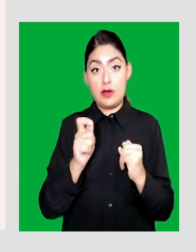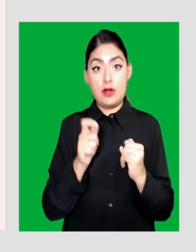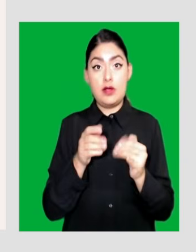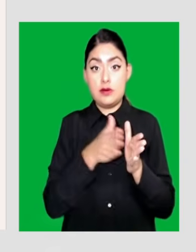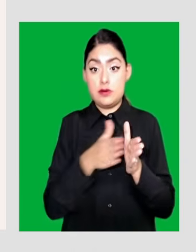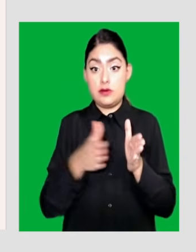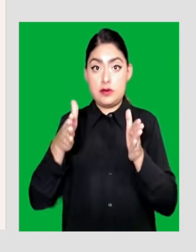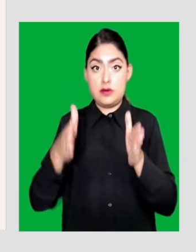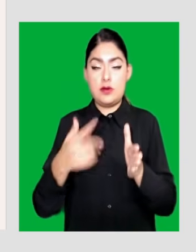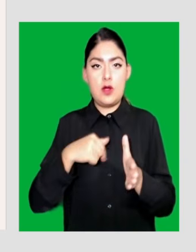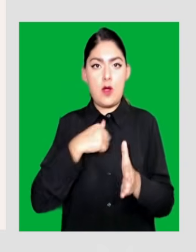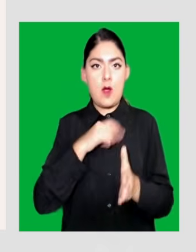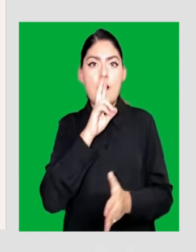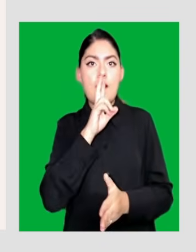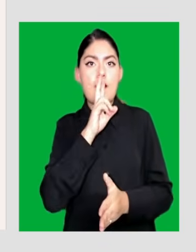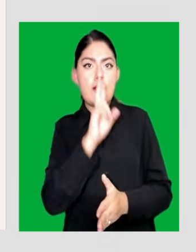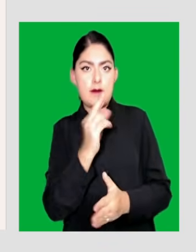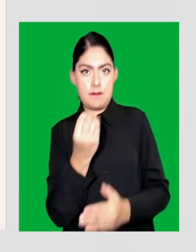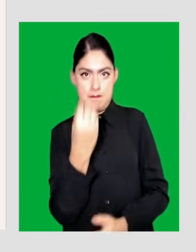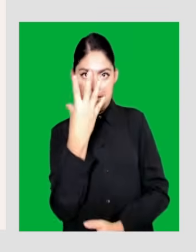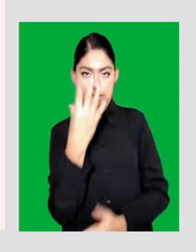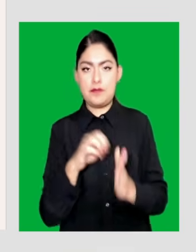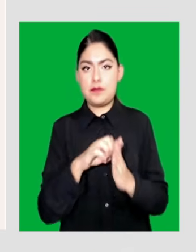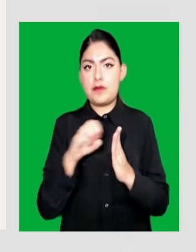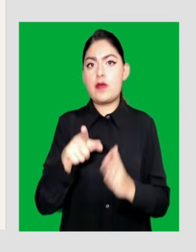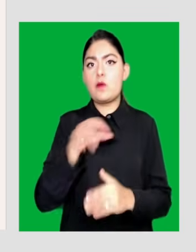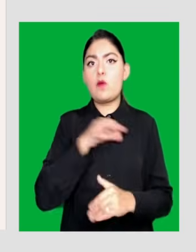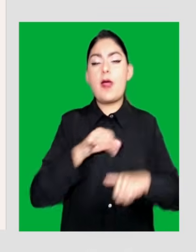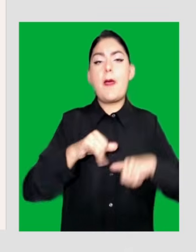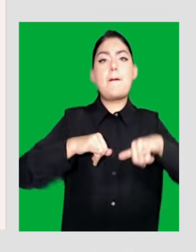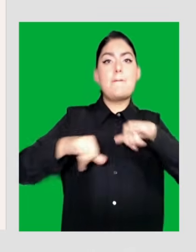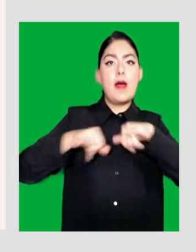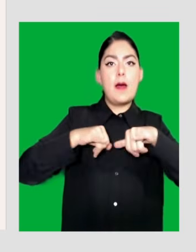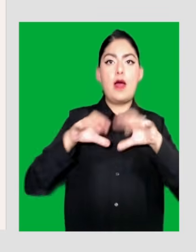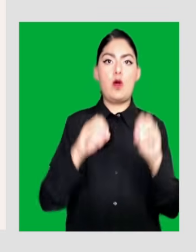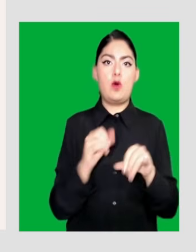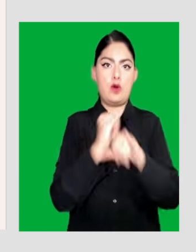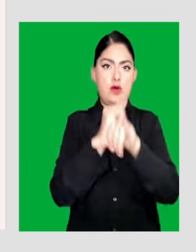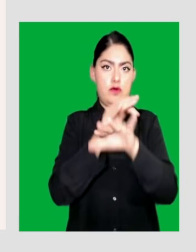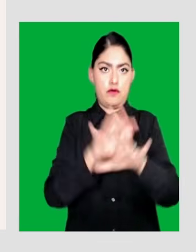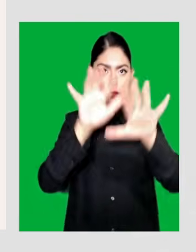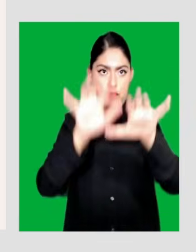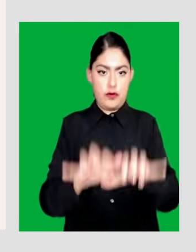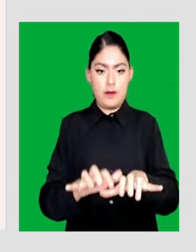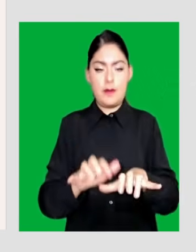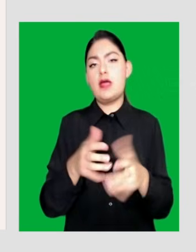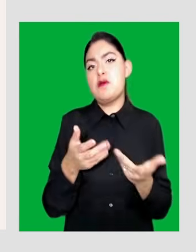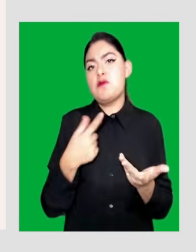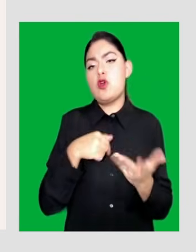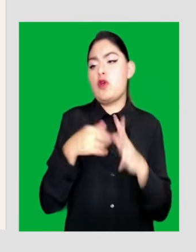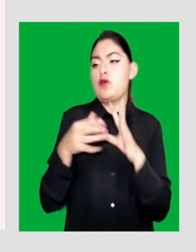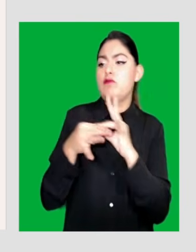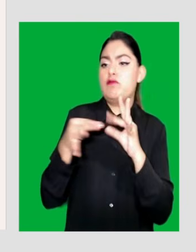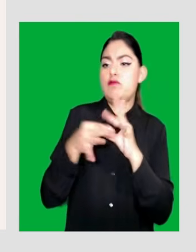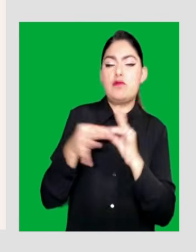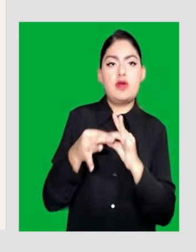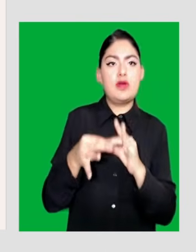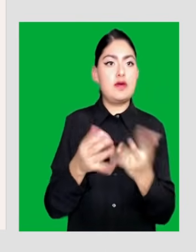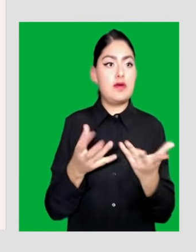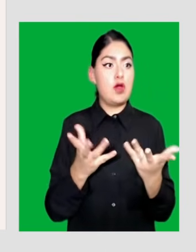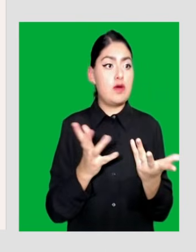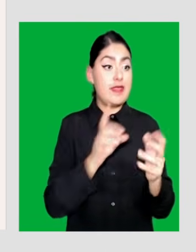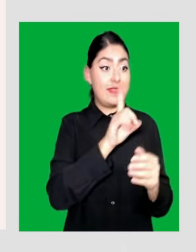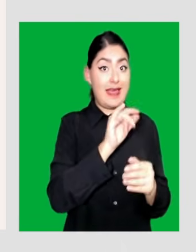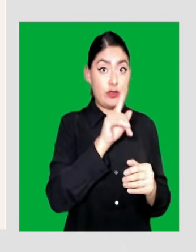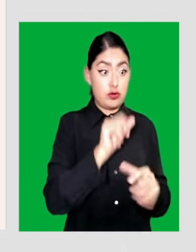relacionan entre sí y cómo cada uno afecta al conjunto. Es como armar ese rompecabezas, viendo cómo encajan las piezas.